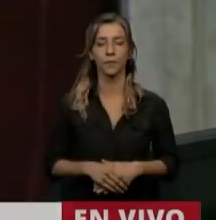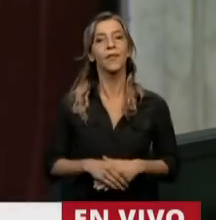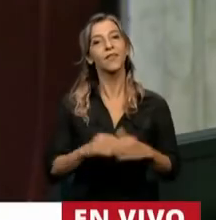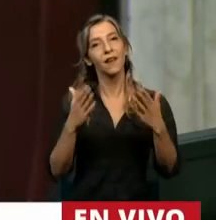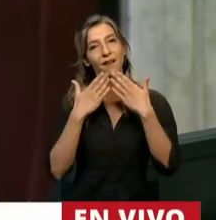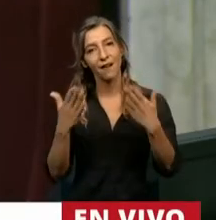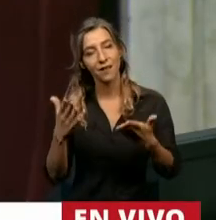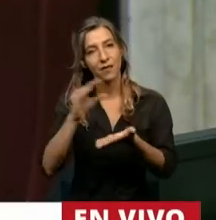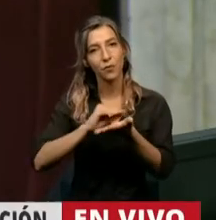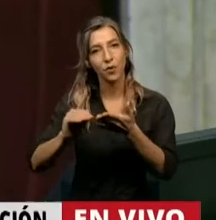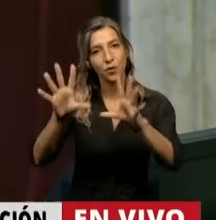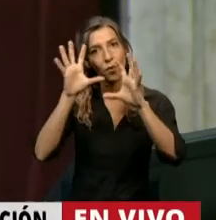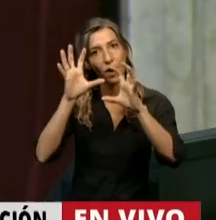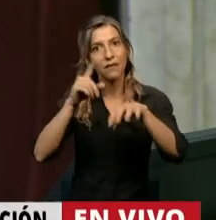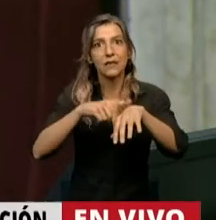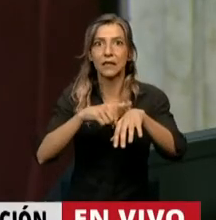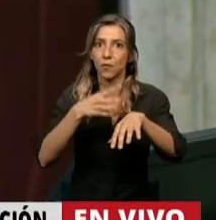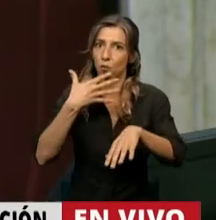Para el cierre de los homenajes